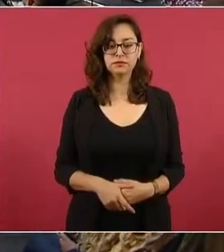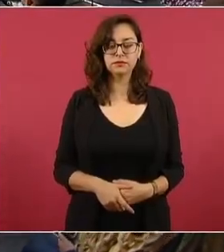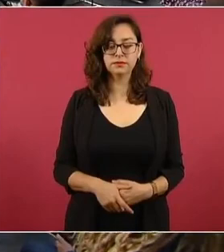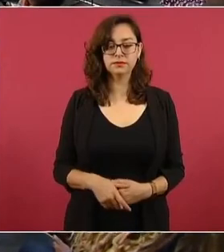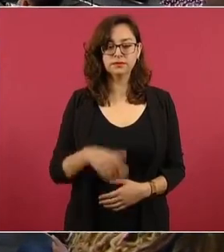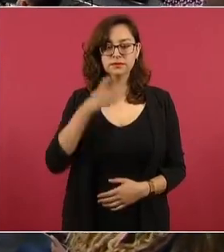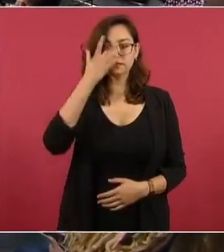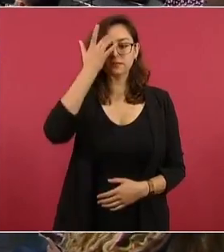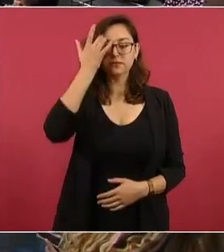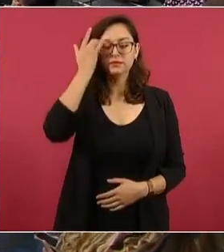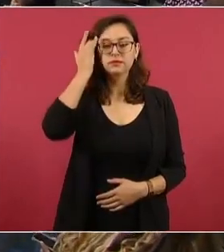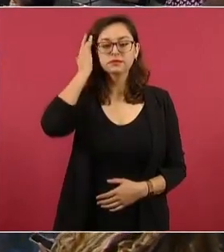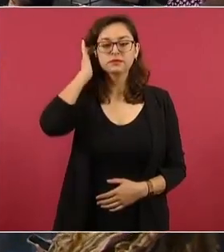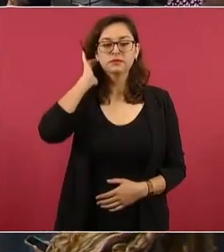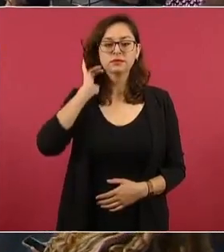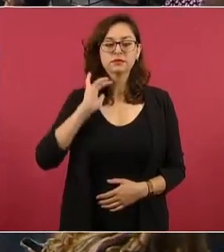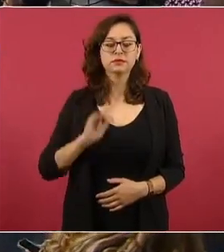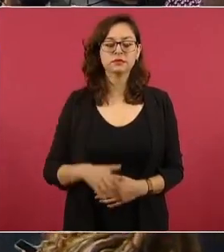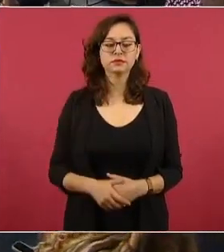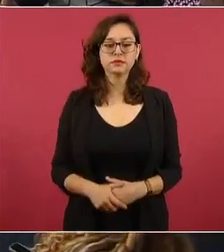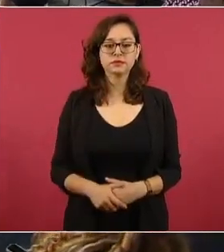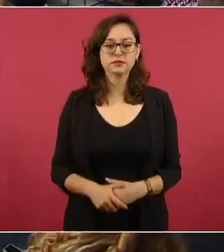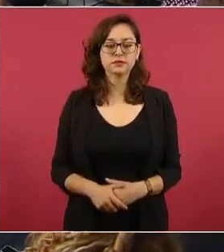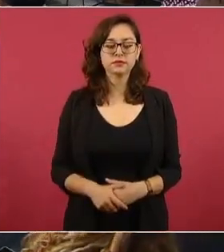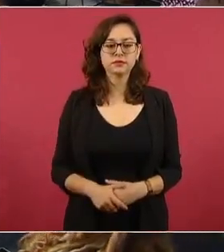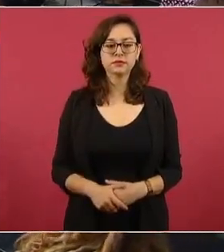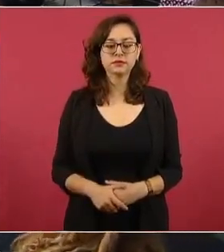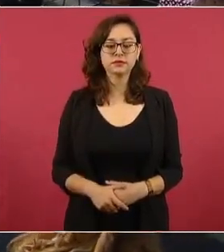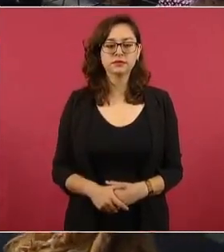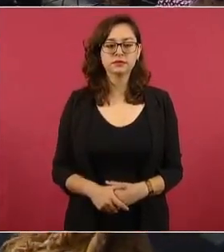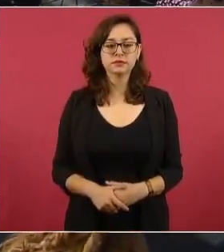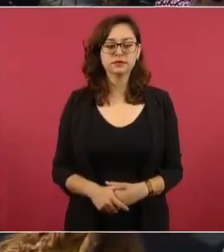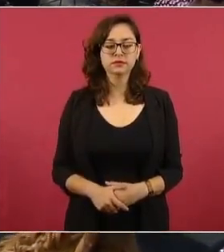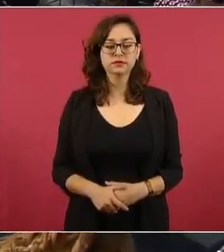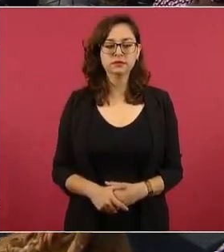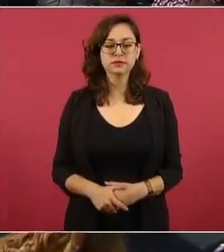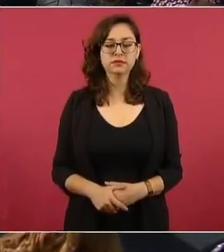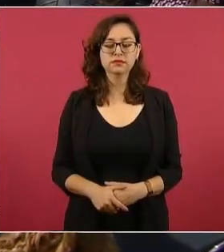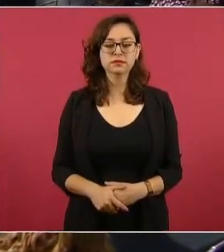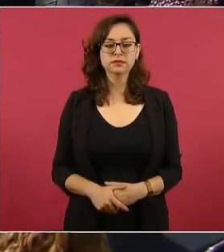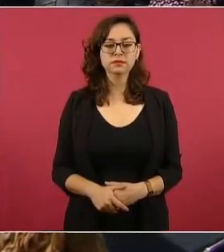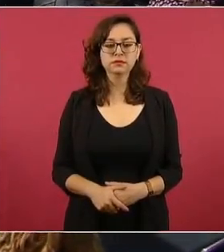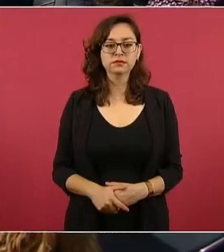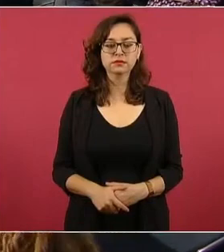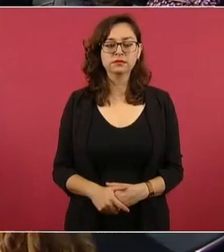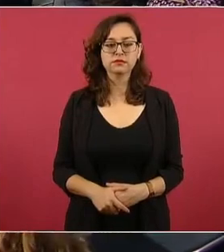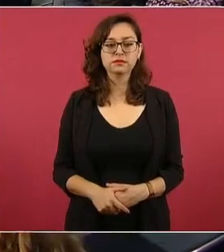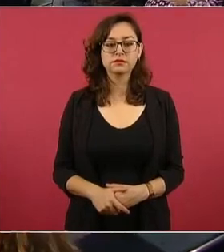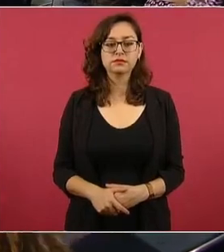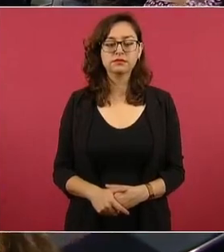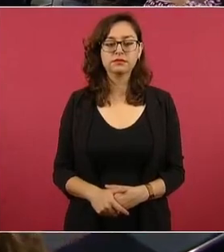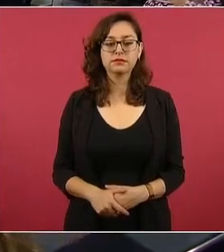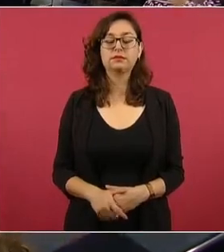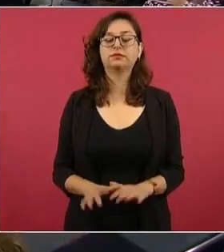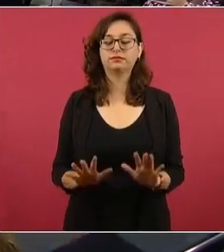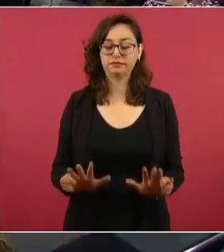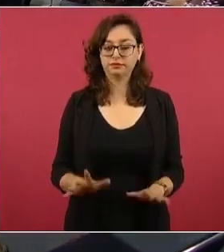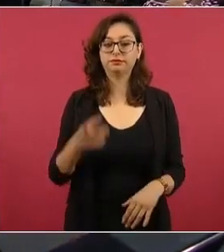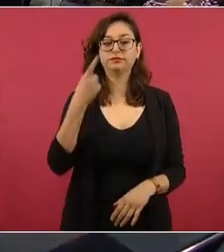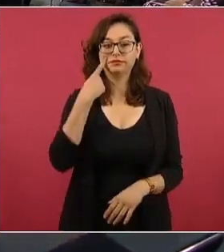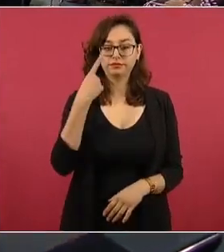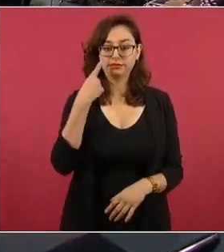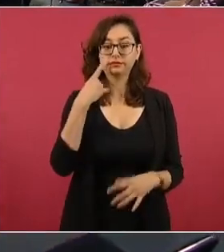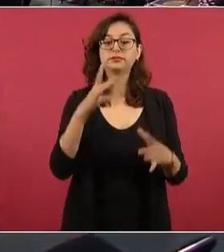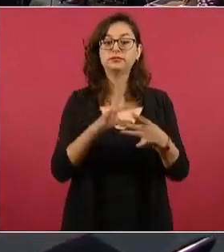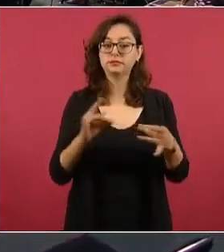1.2. A ver, el dato que de acuerdo al doctor, y es